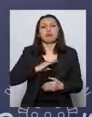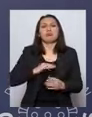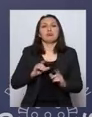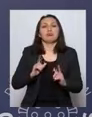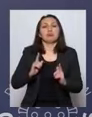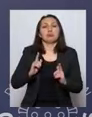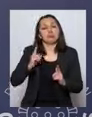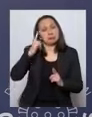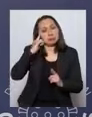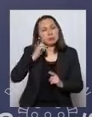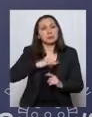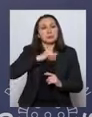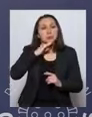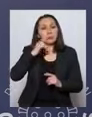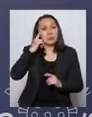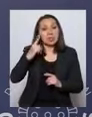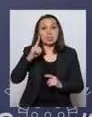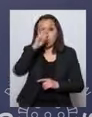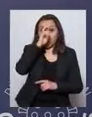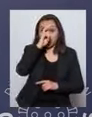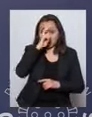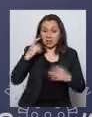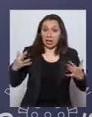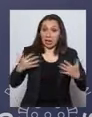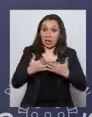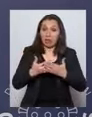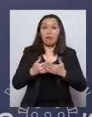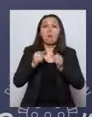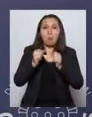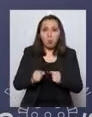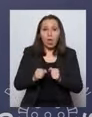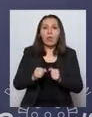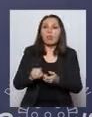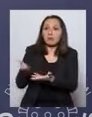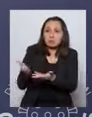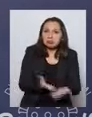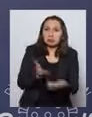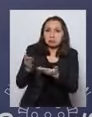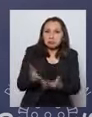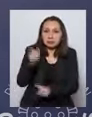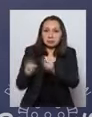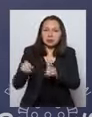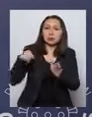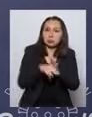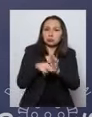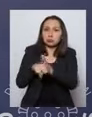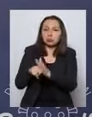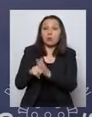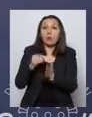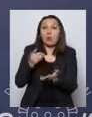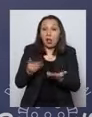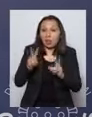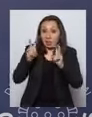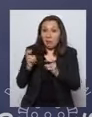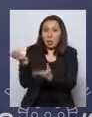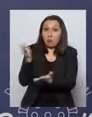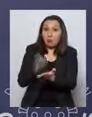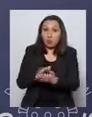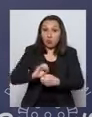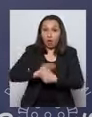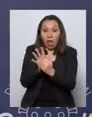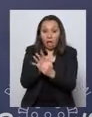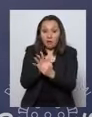tenemos una red que es capaz de todavía tolerar este impacto y que la letalidad atribuible a coronavirus